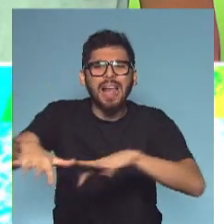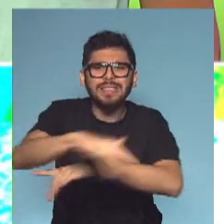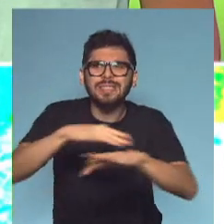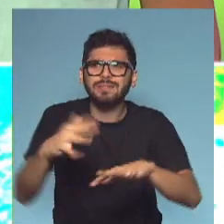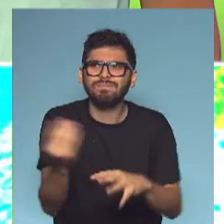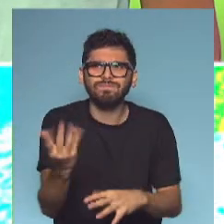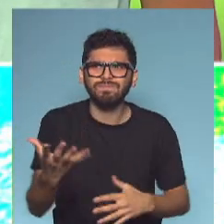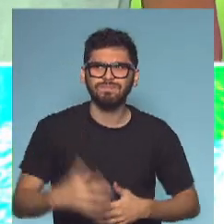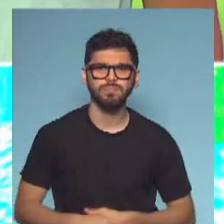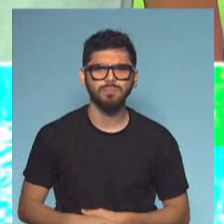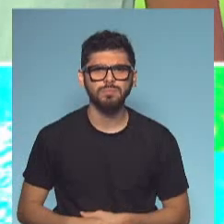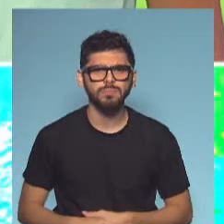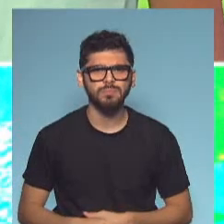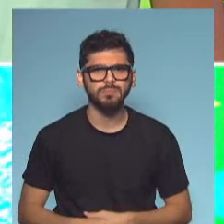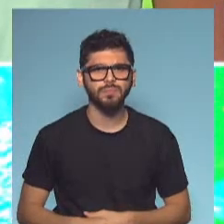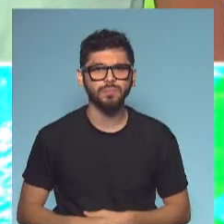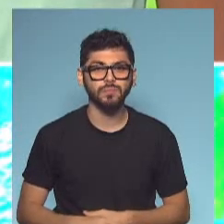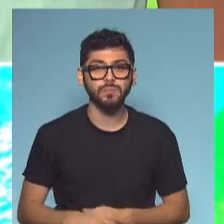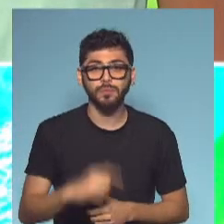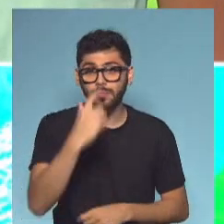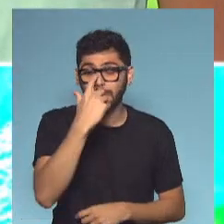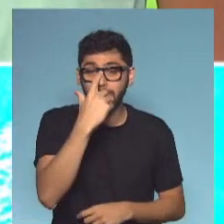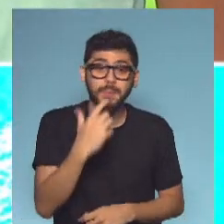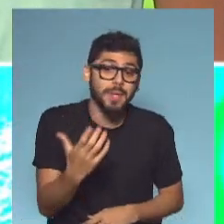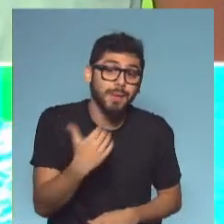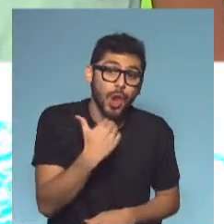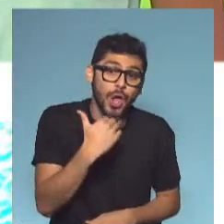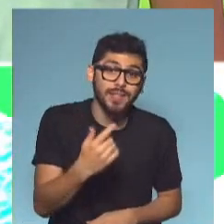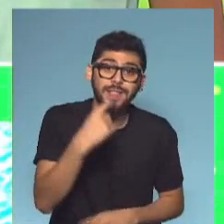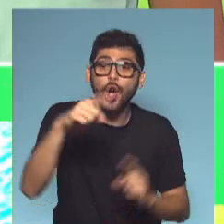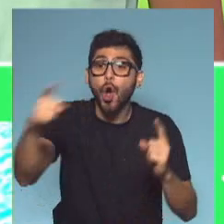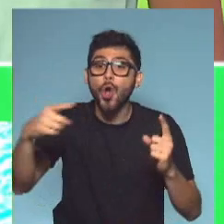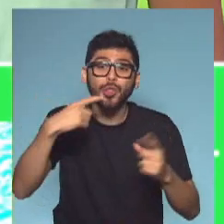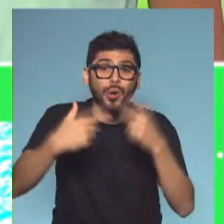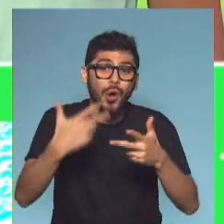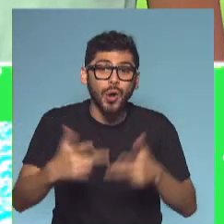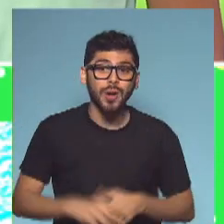calle? No sé si de pronto alguno... Laura. ¿Laura?